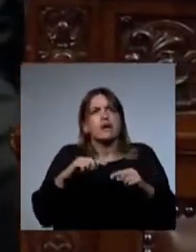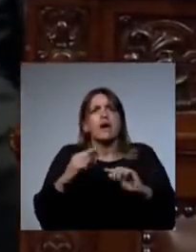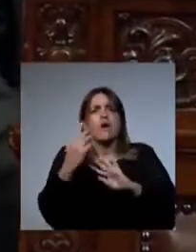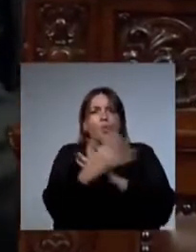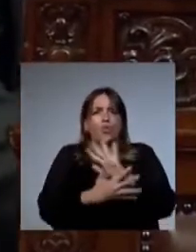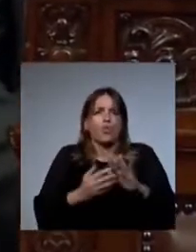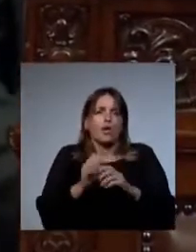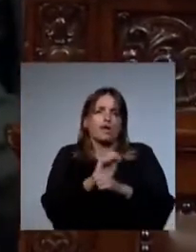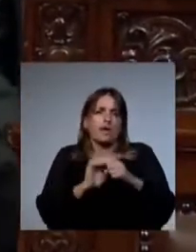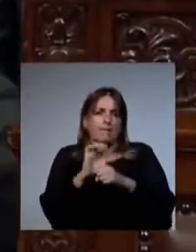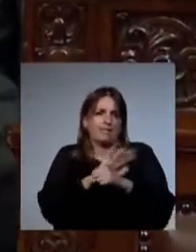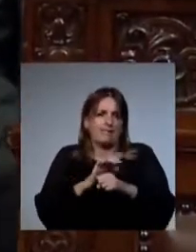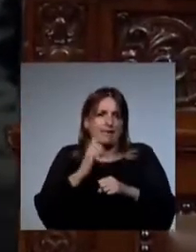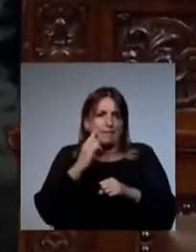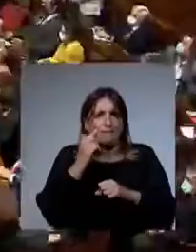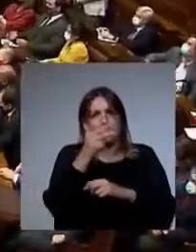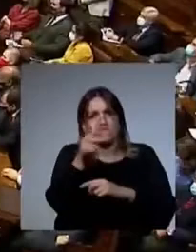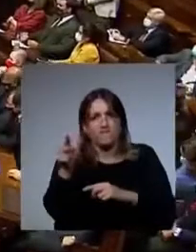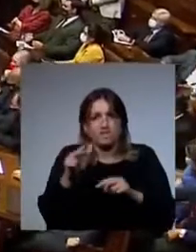país durante la pandemia.